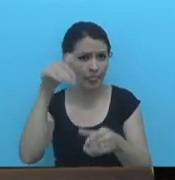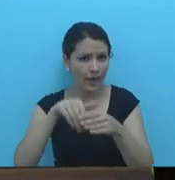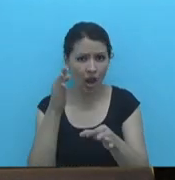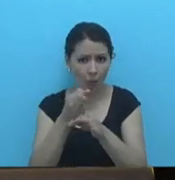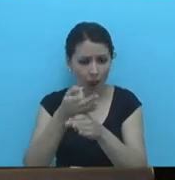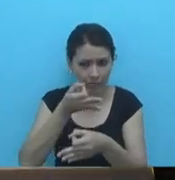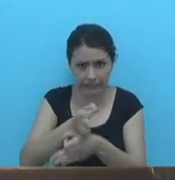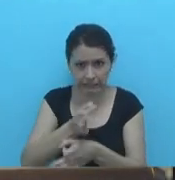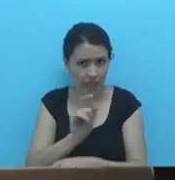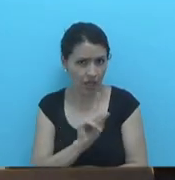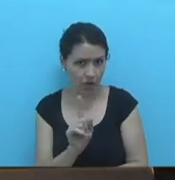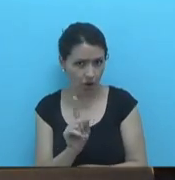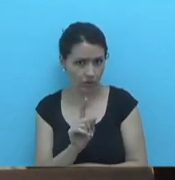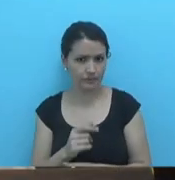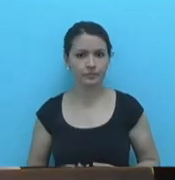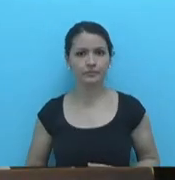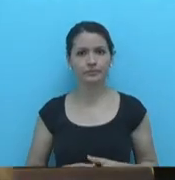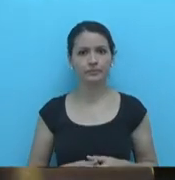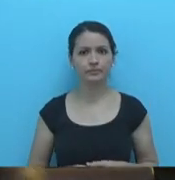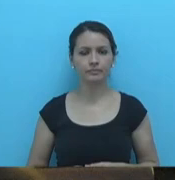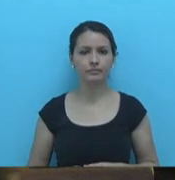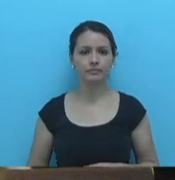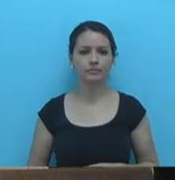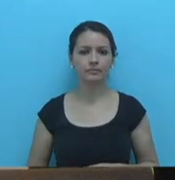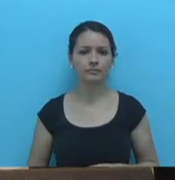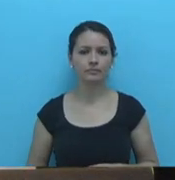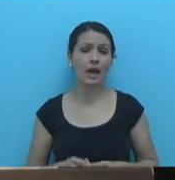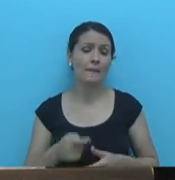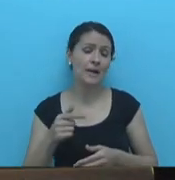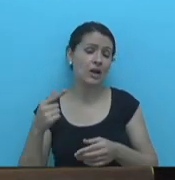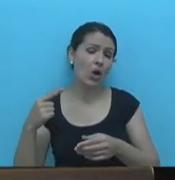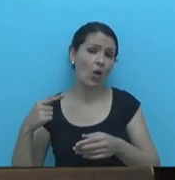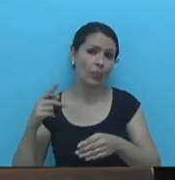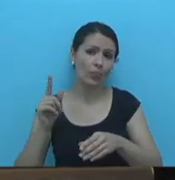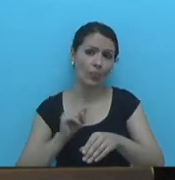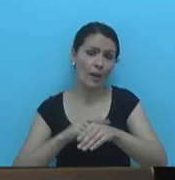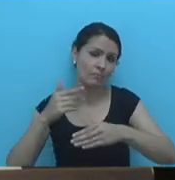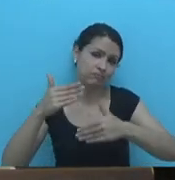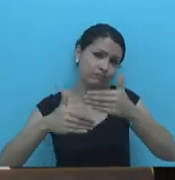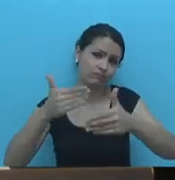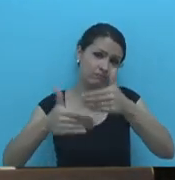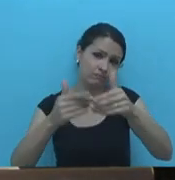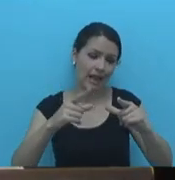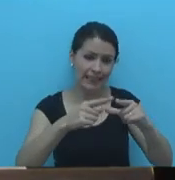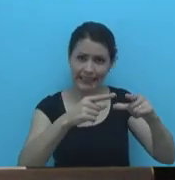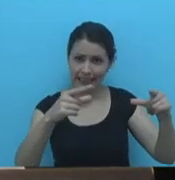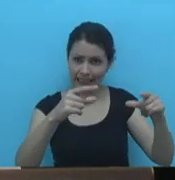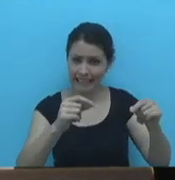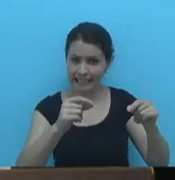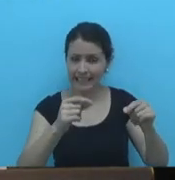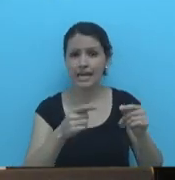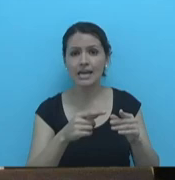Pero el transitar del tiempo hace que el dinero vaya cambiando de dibujitos. Ahora el